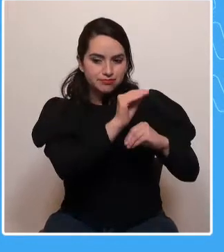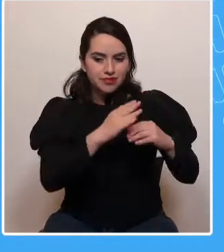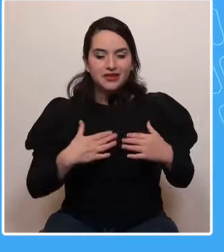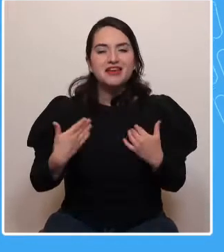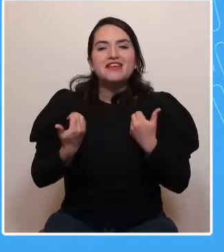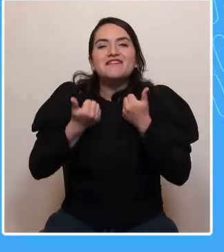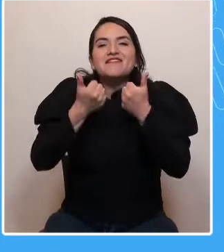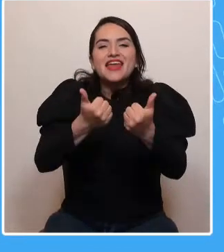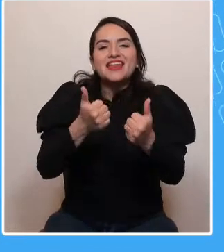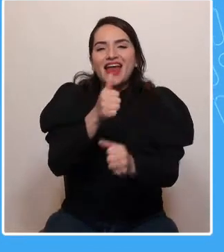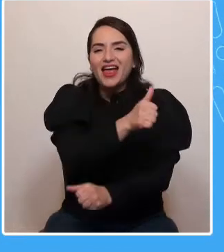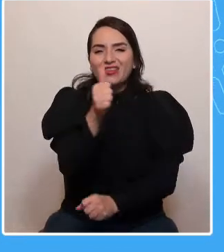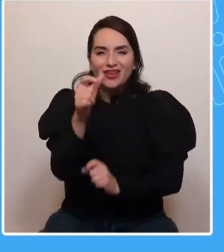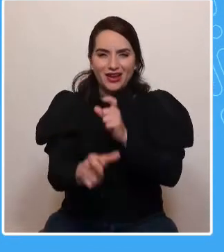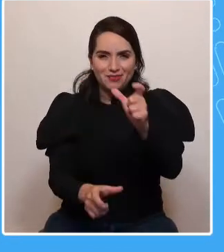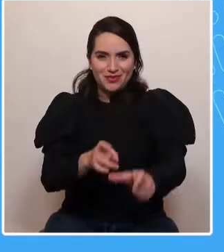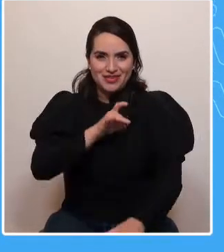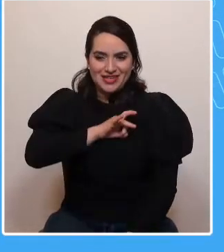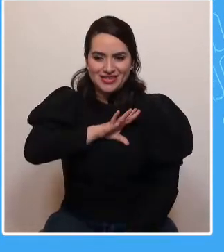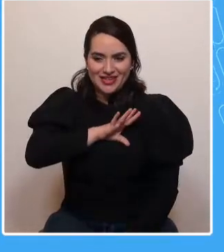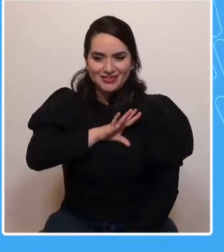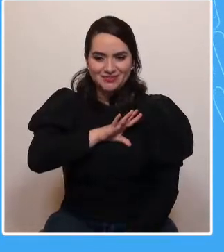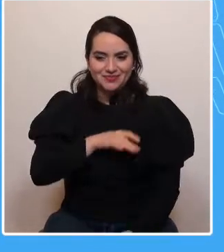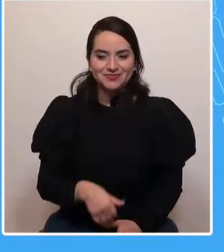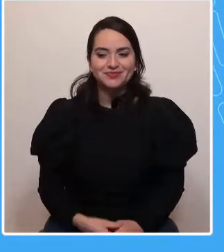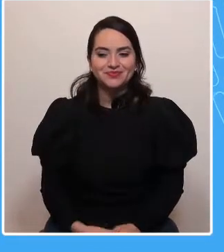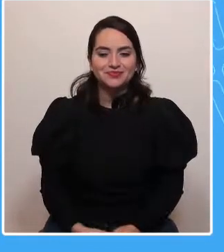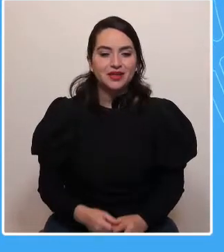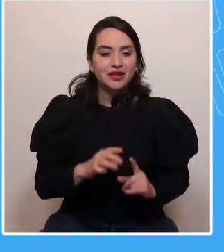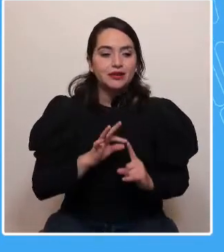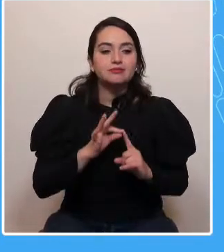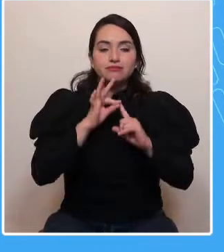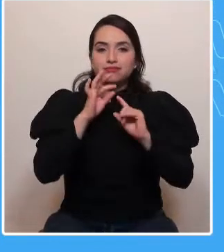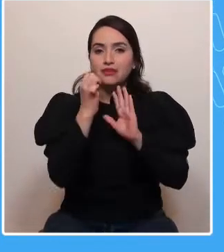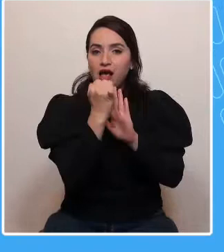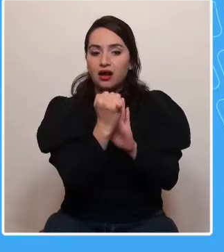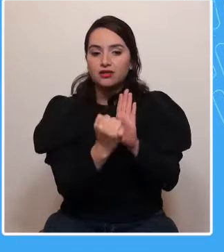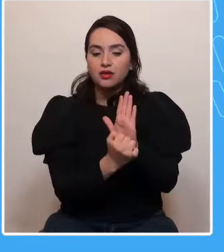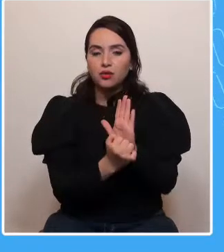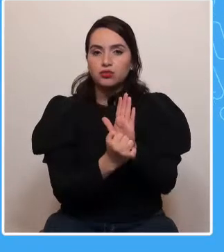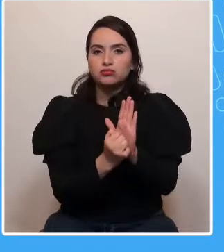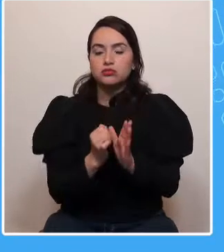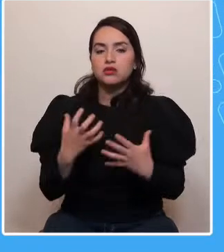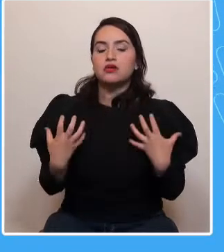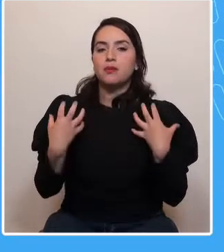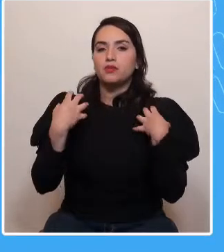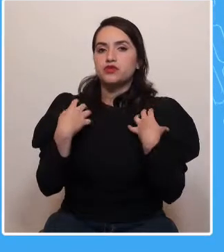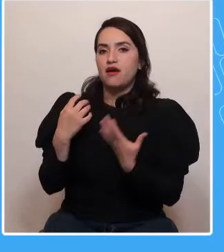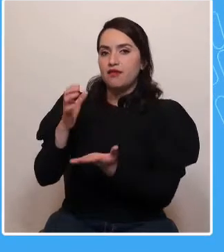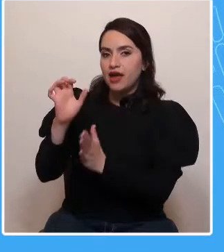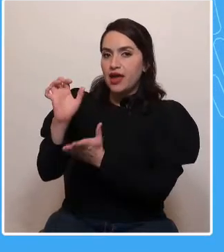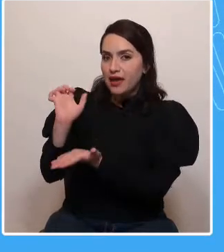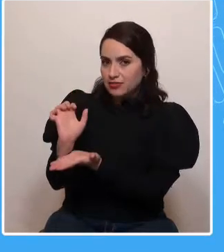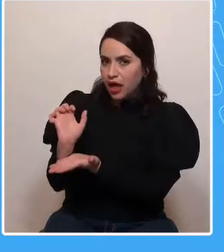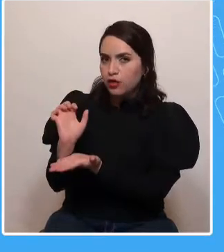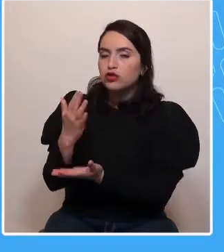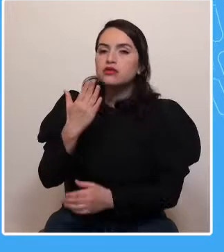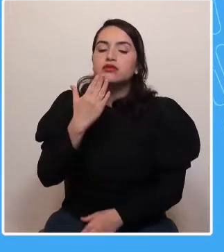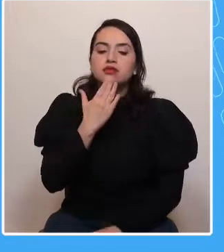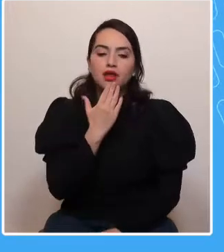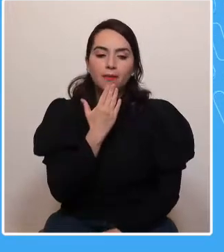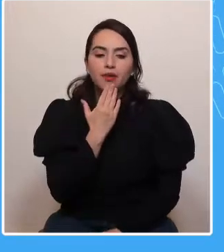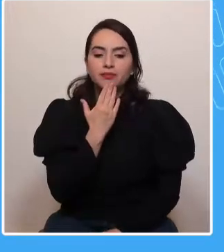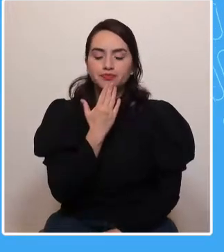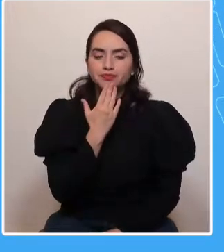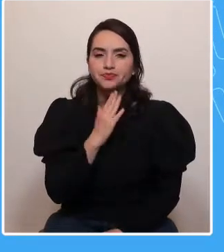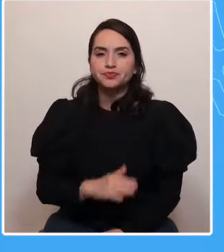las personas en Chile. Destacamos aquí los artículos que establecen deberes del Estado en esta materia, también la